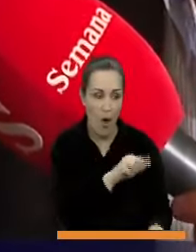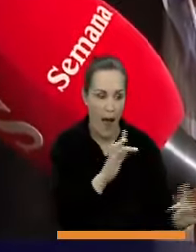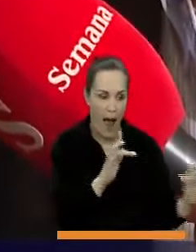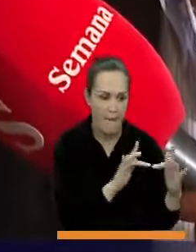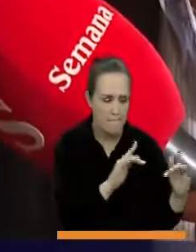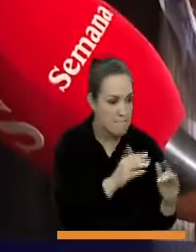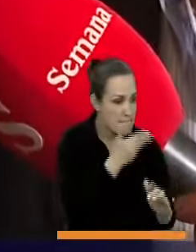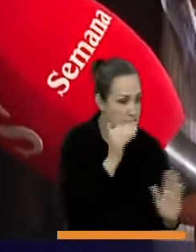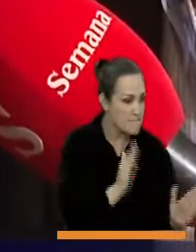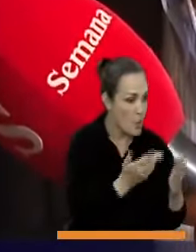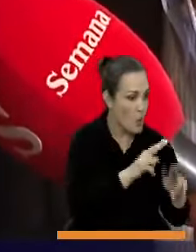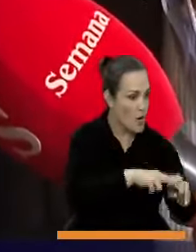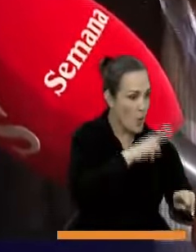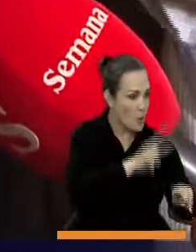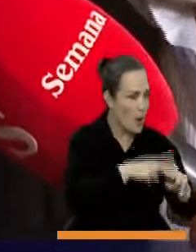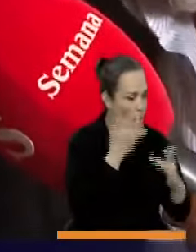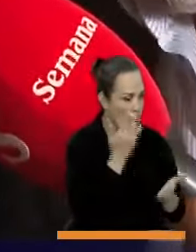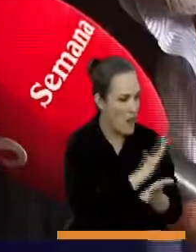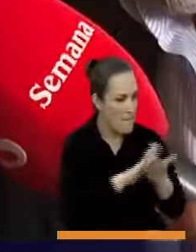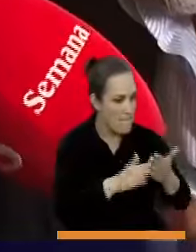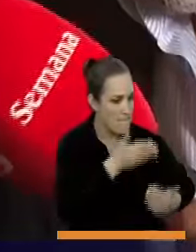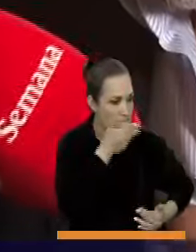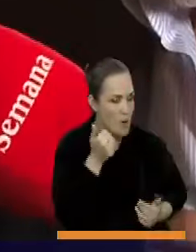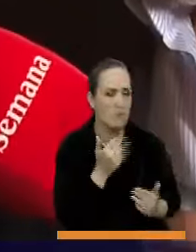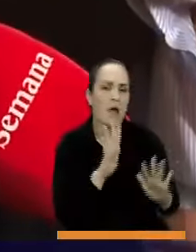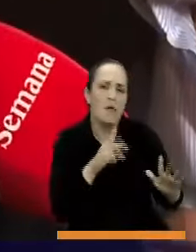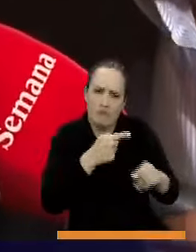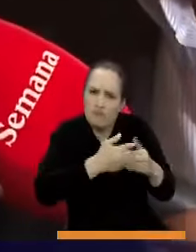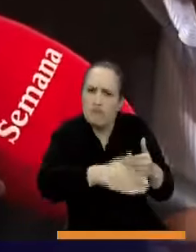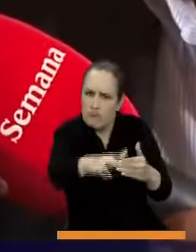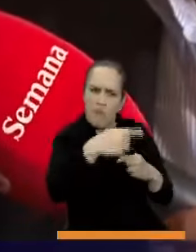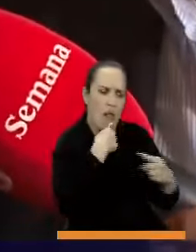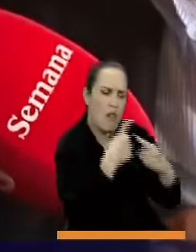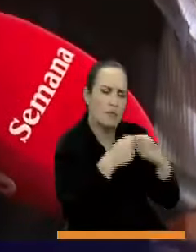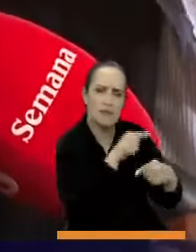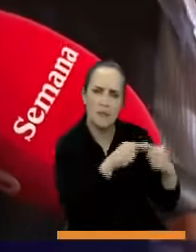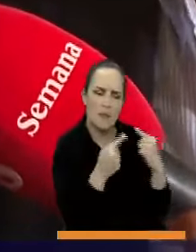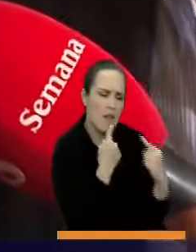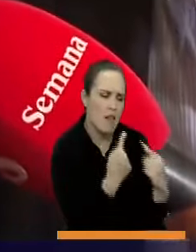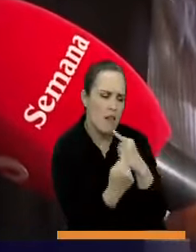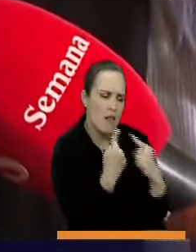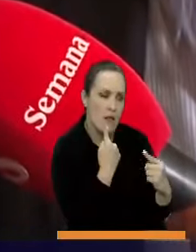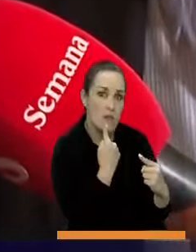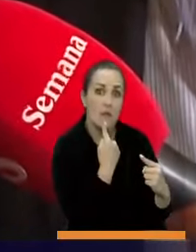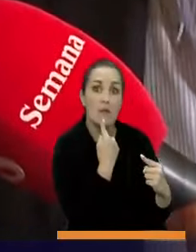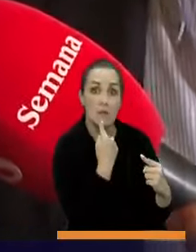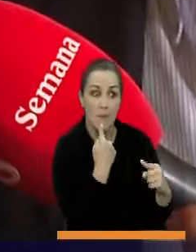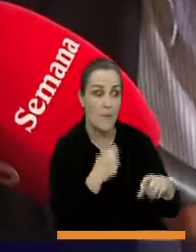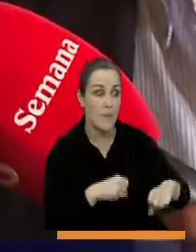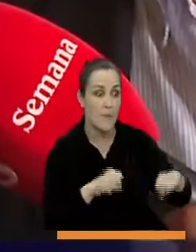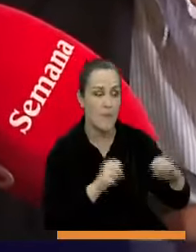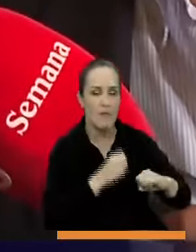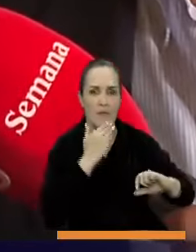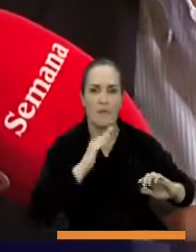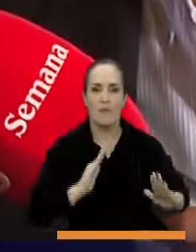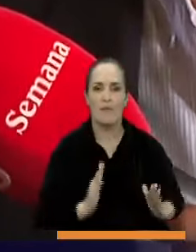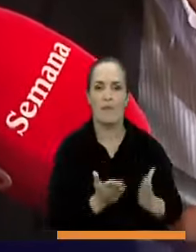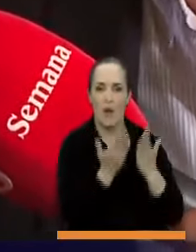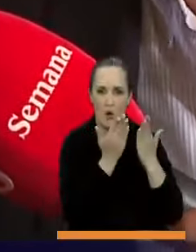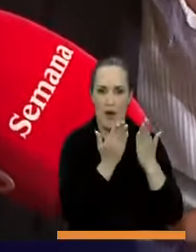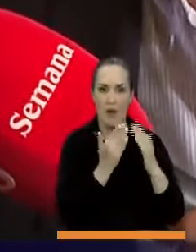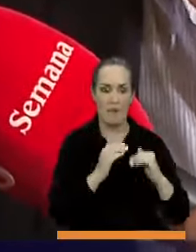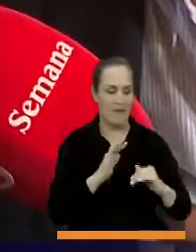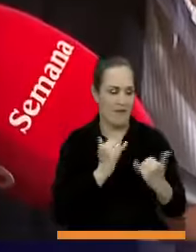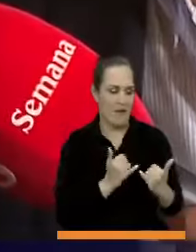algo lograble en esta conversación que tendremos con la industria durante esta semana, eso nos va a poder poner en una condición de